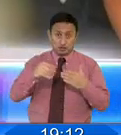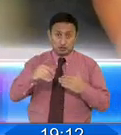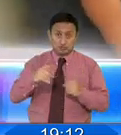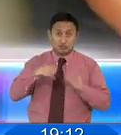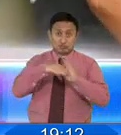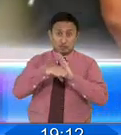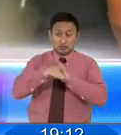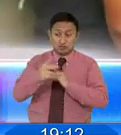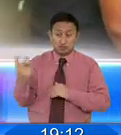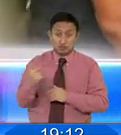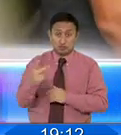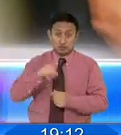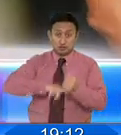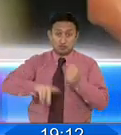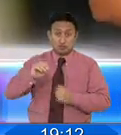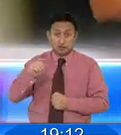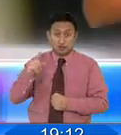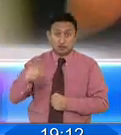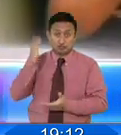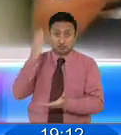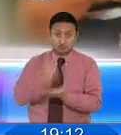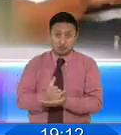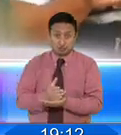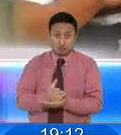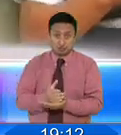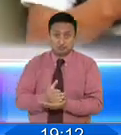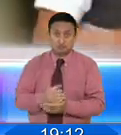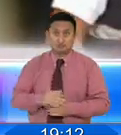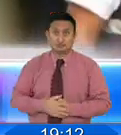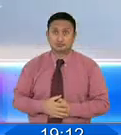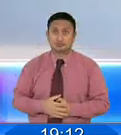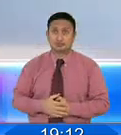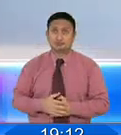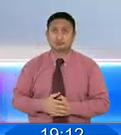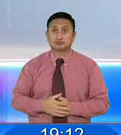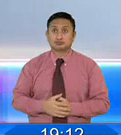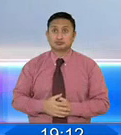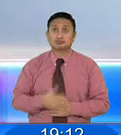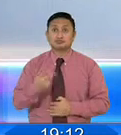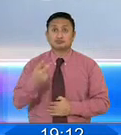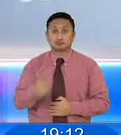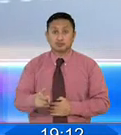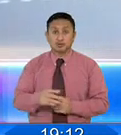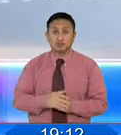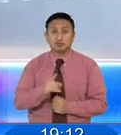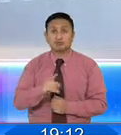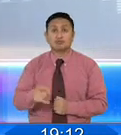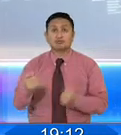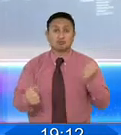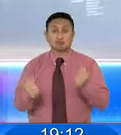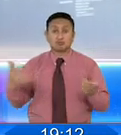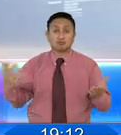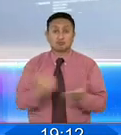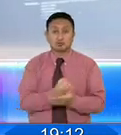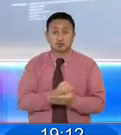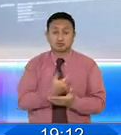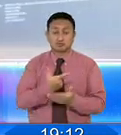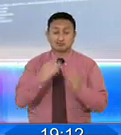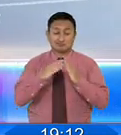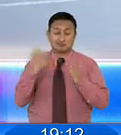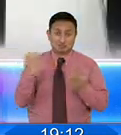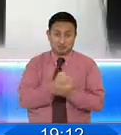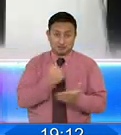y su hermano Noé S. mantenían en sus cuentas, así como la incautación de vehículos e inmuebles. El